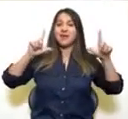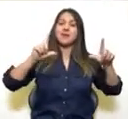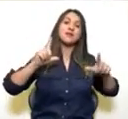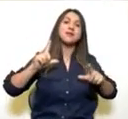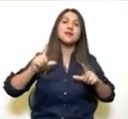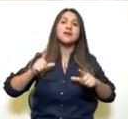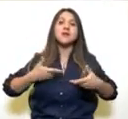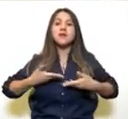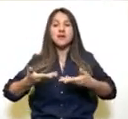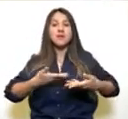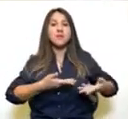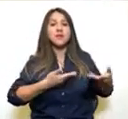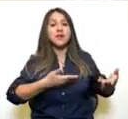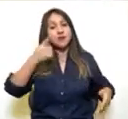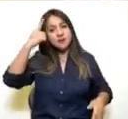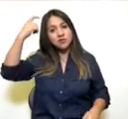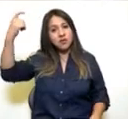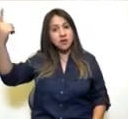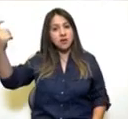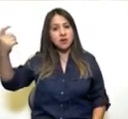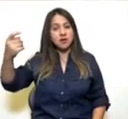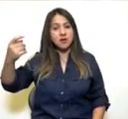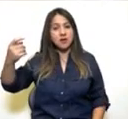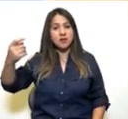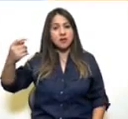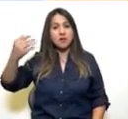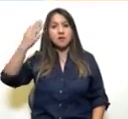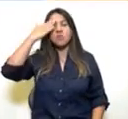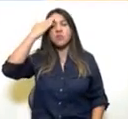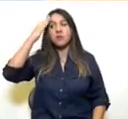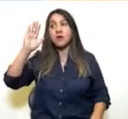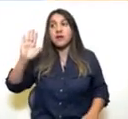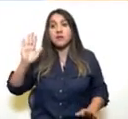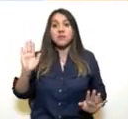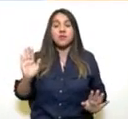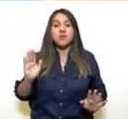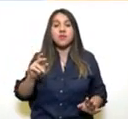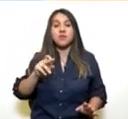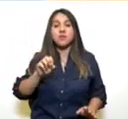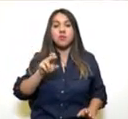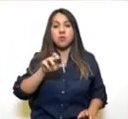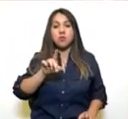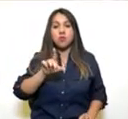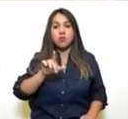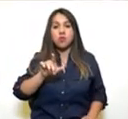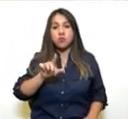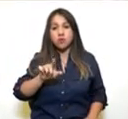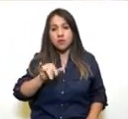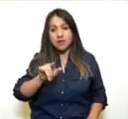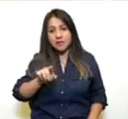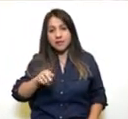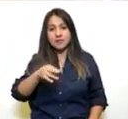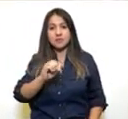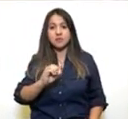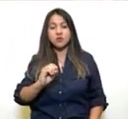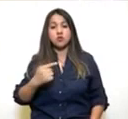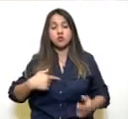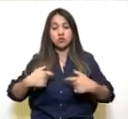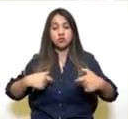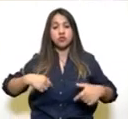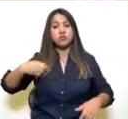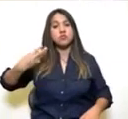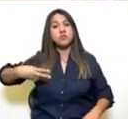invitando a soñar en el populismo nosotros no somos por ejemplo en los municipios no somos